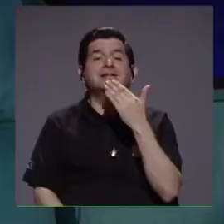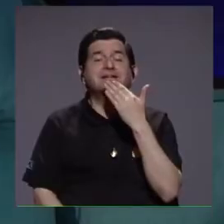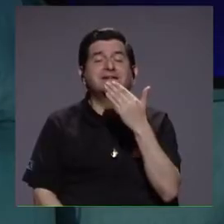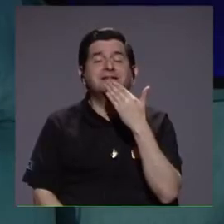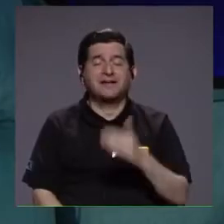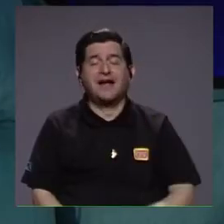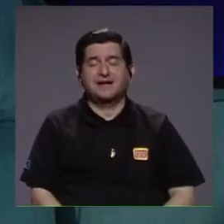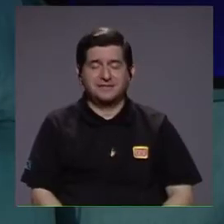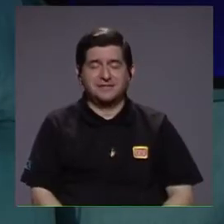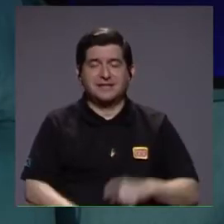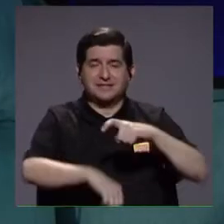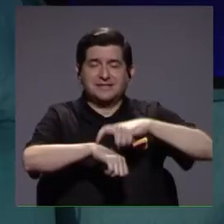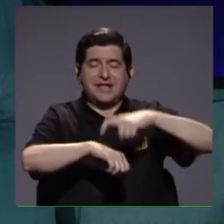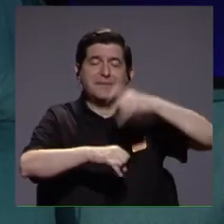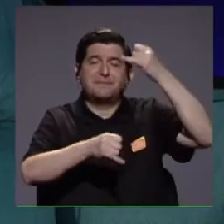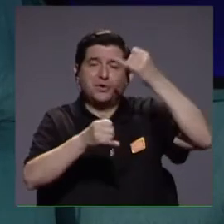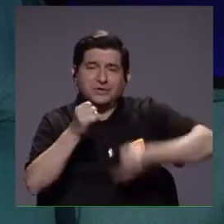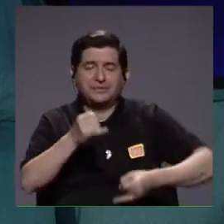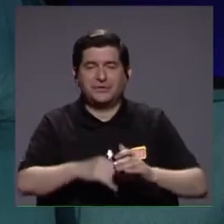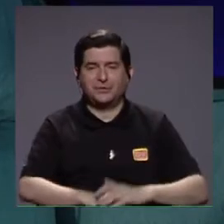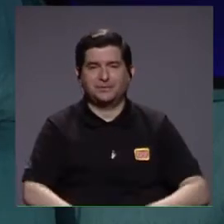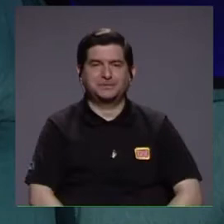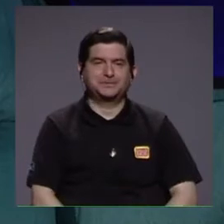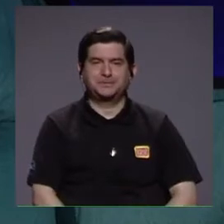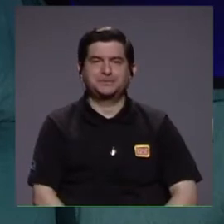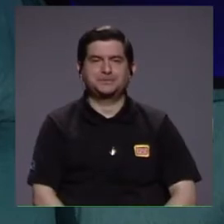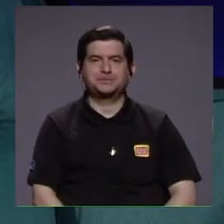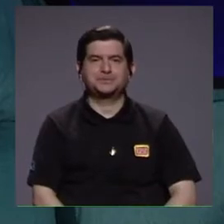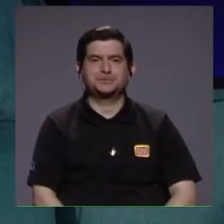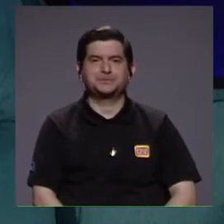visión gracias, de importancia doña para todos los órganos el tiempo. Colegiados.